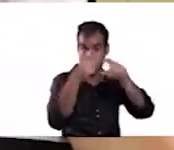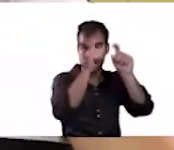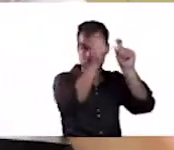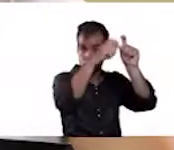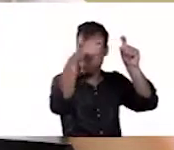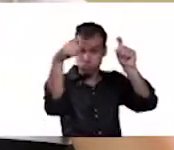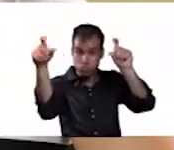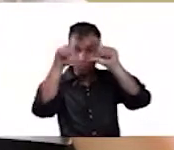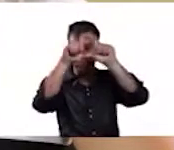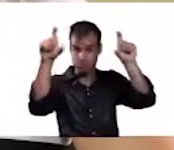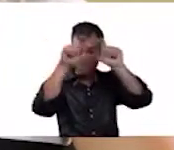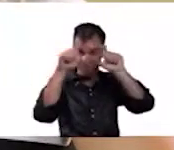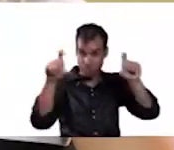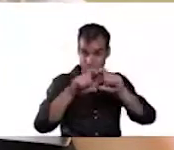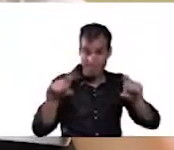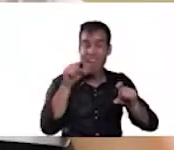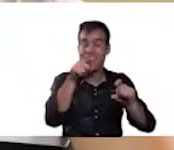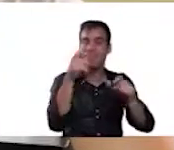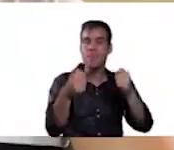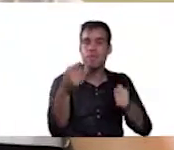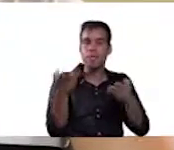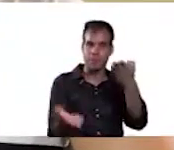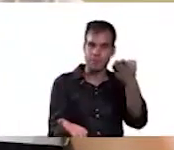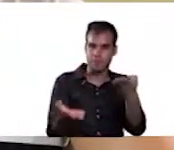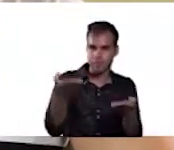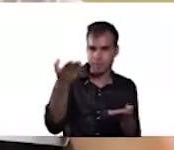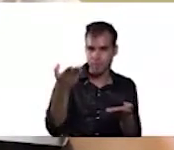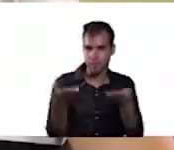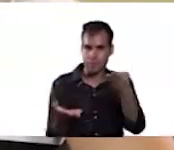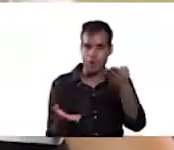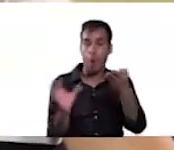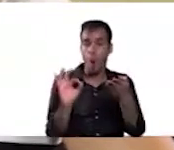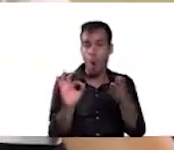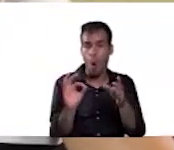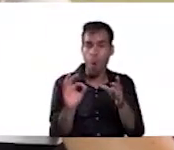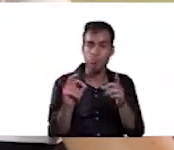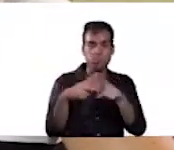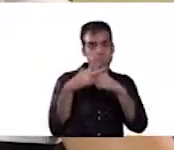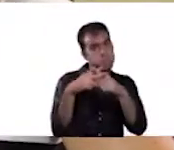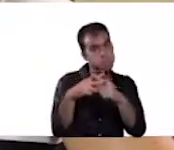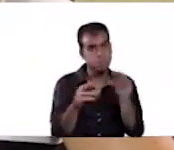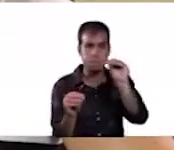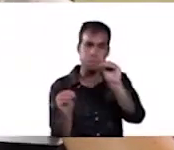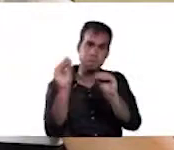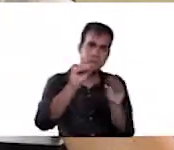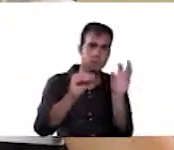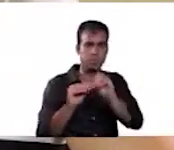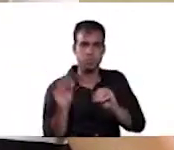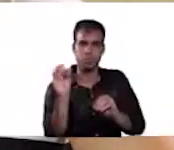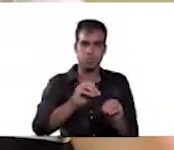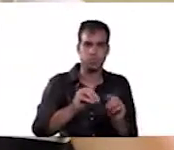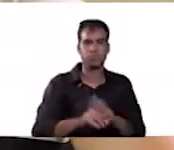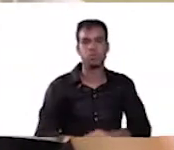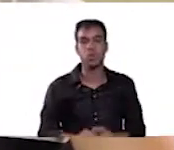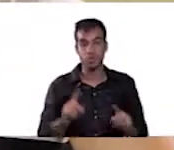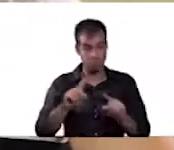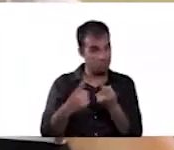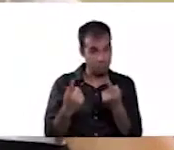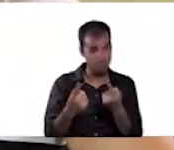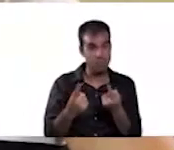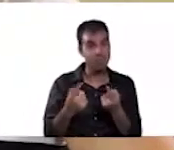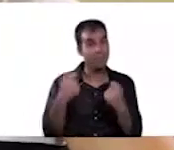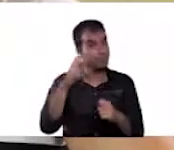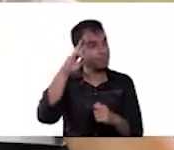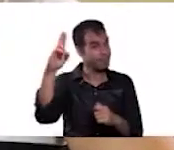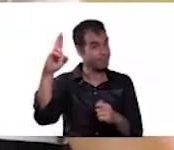una ecuación, esta hay que balancearla o ajustarla. ¿Por qué razón? Porque debe tener en